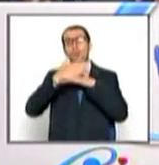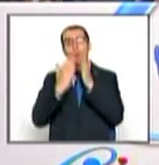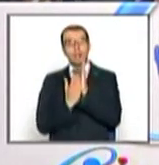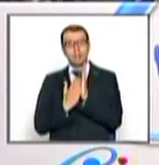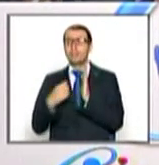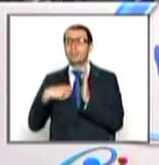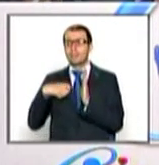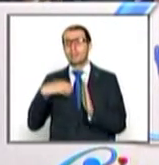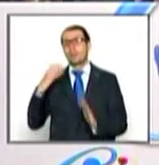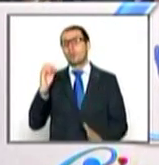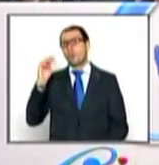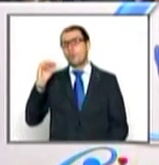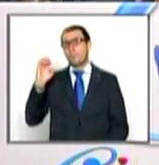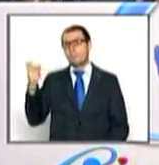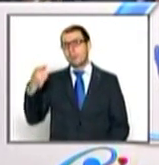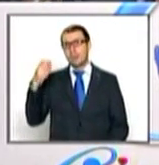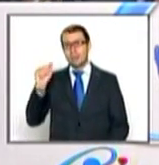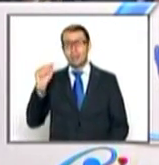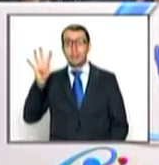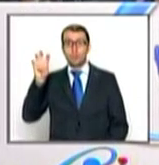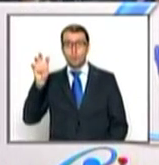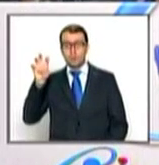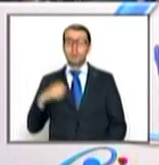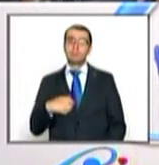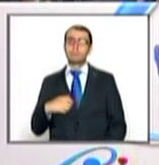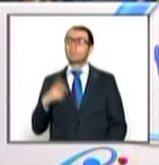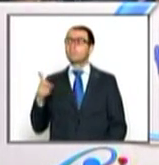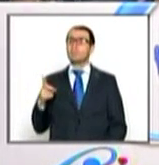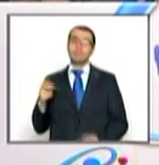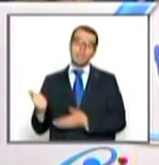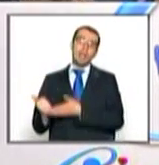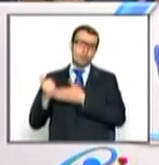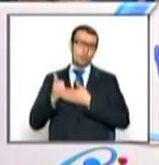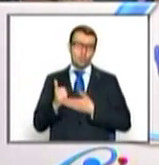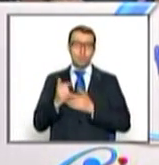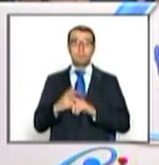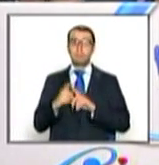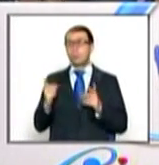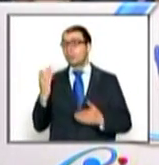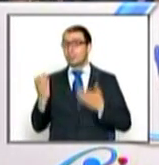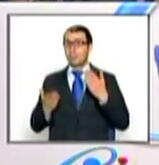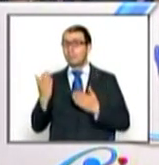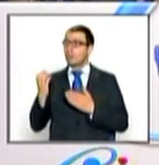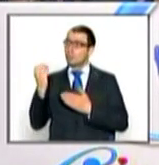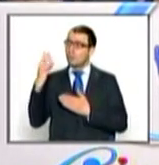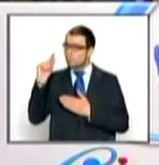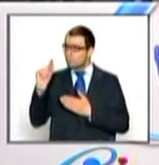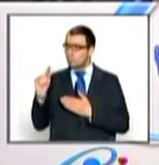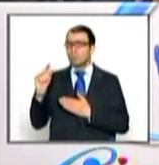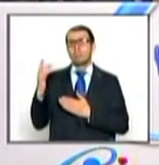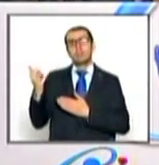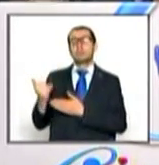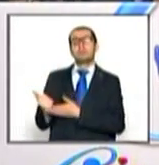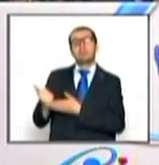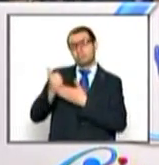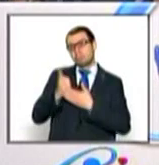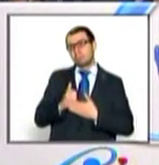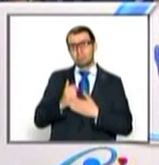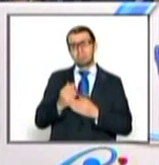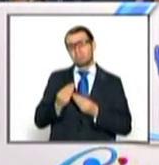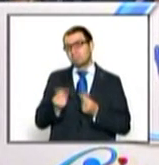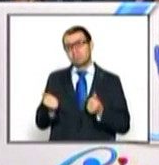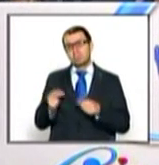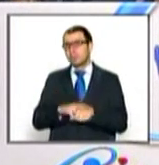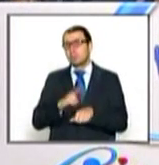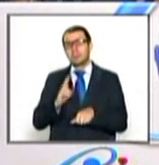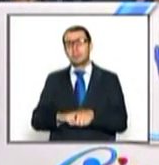Pero es beneficioso. Es beneficioso, claro, es muy beneficioso para la salud, pero hablando de qué cantidades tiene, en realidad es un omega 9, que es un omega más bien